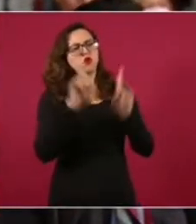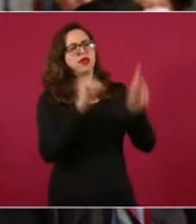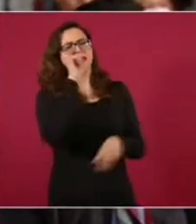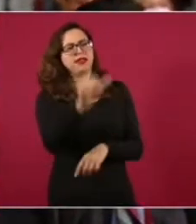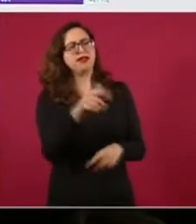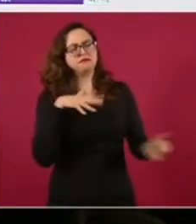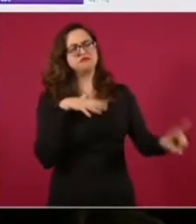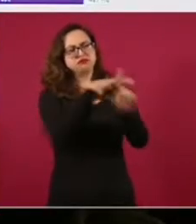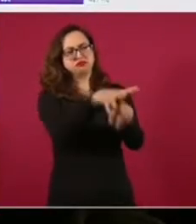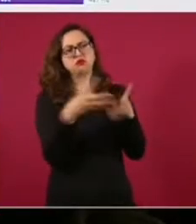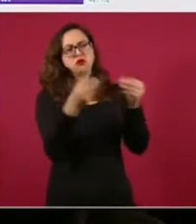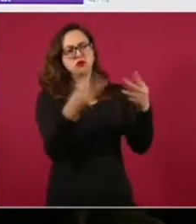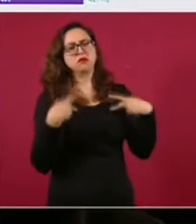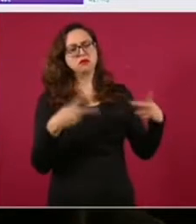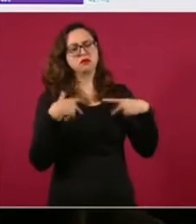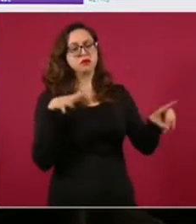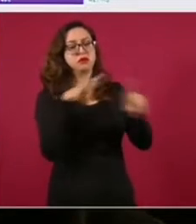Sí.